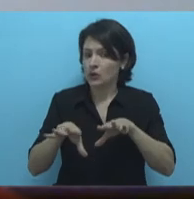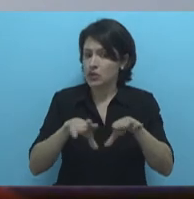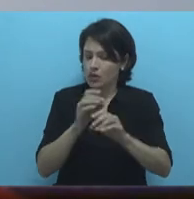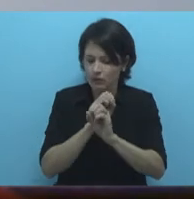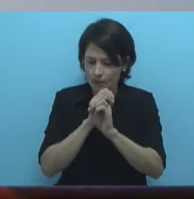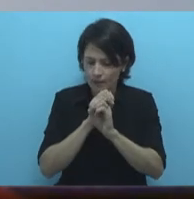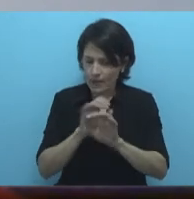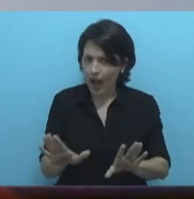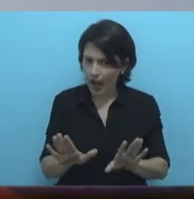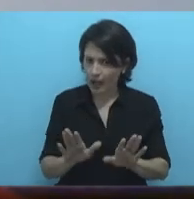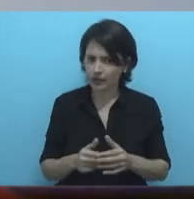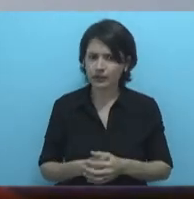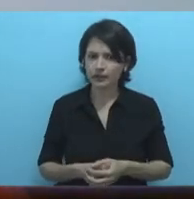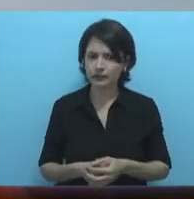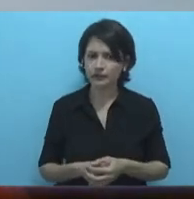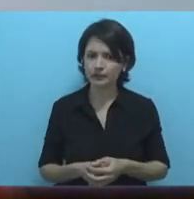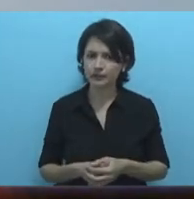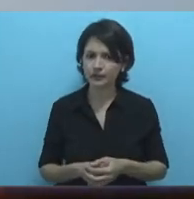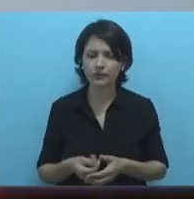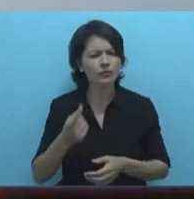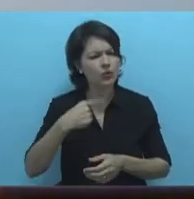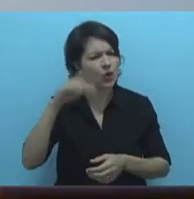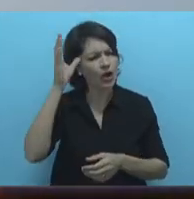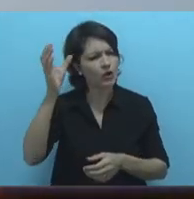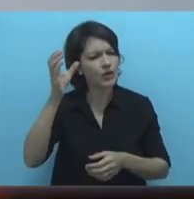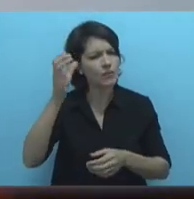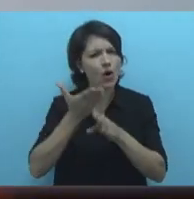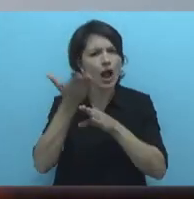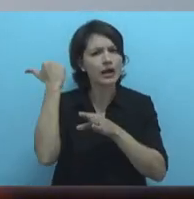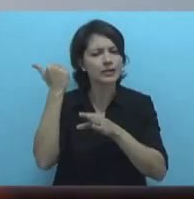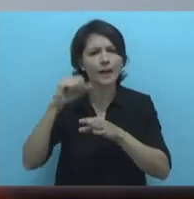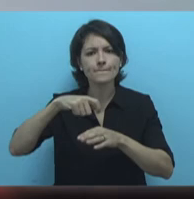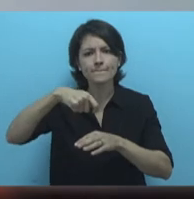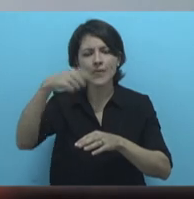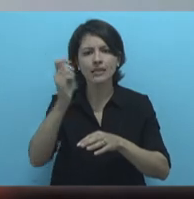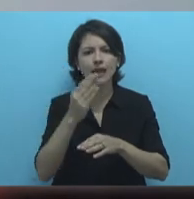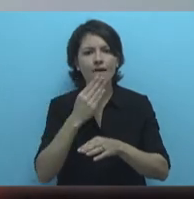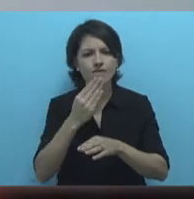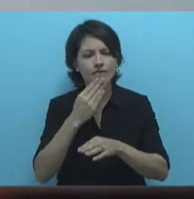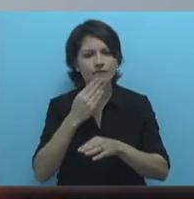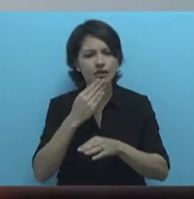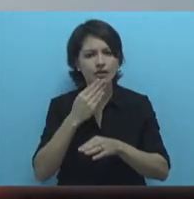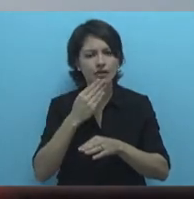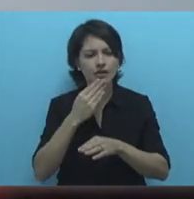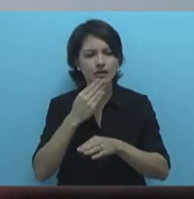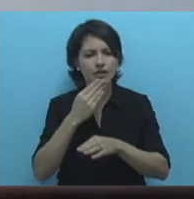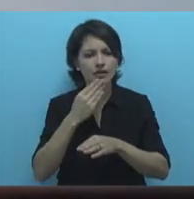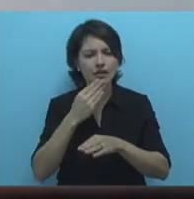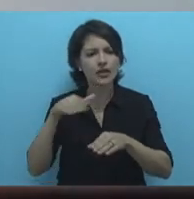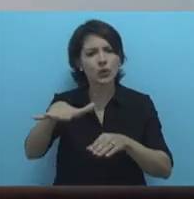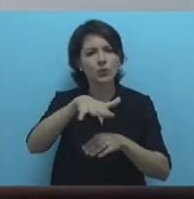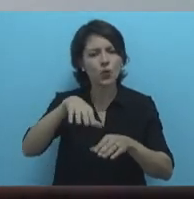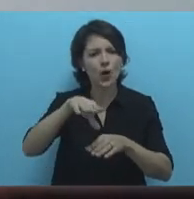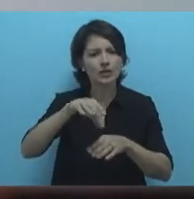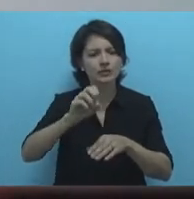peligroso recordemos que en abril un joven también en venado fuerte en venado tuerto muere